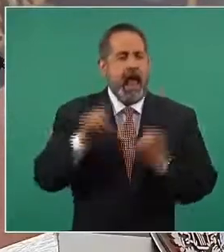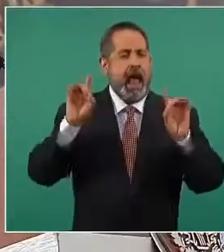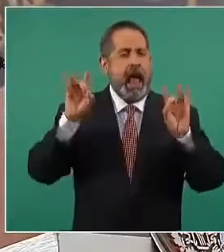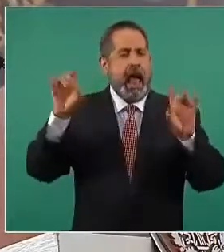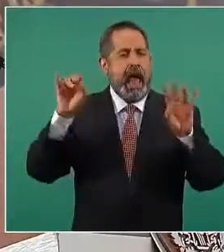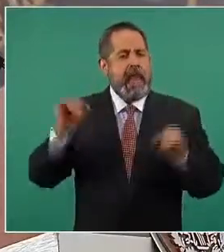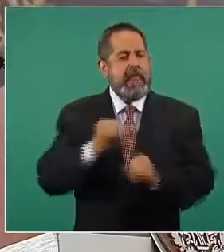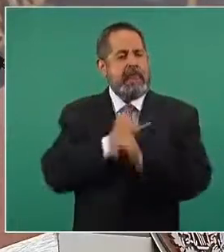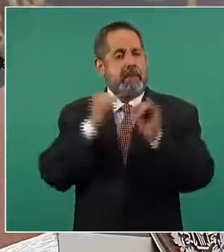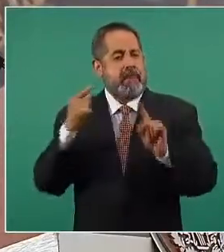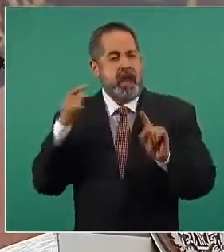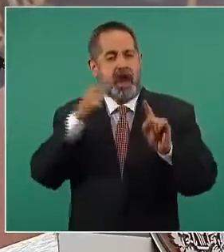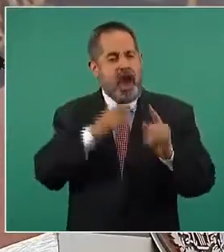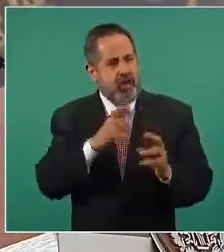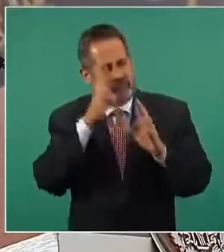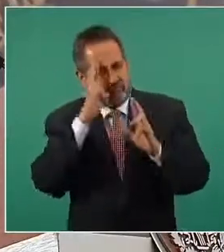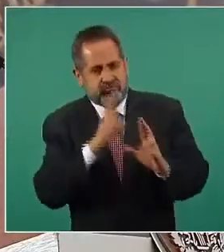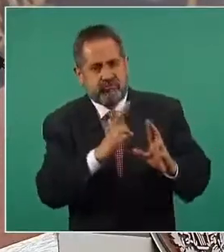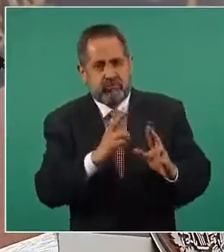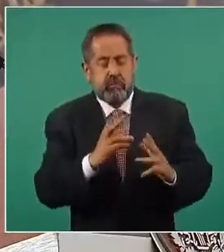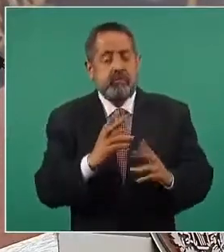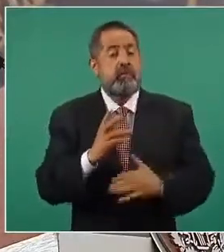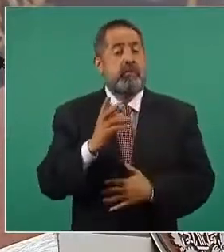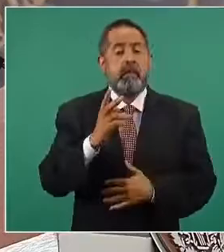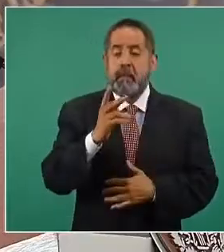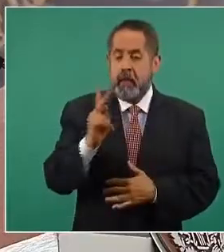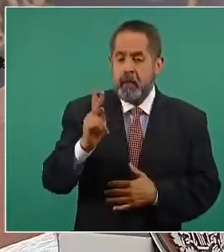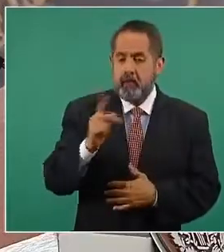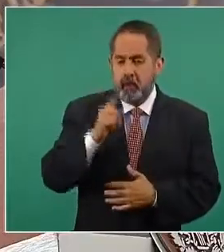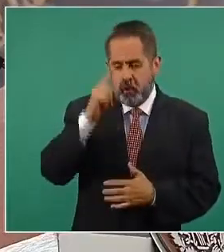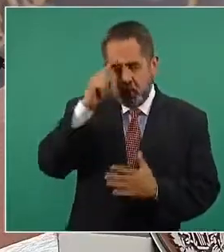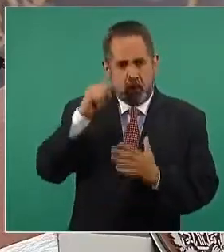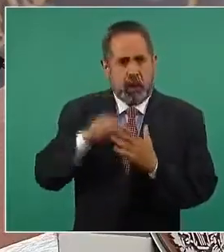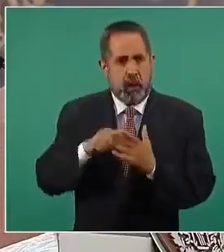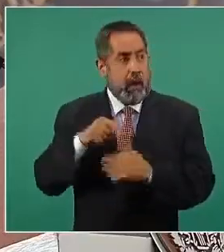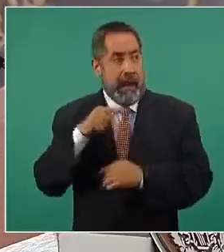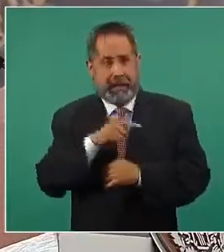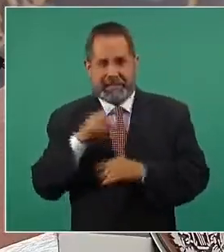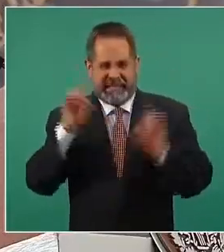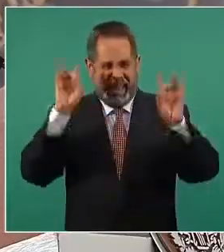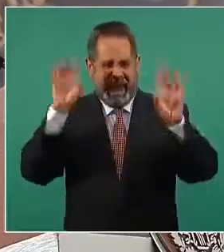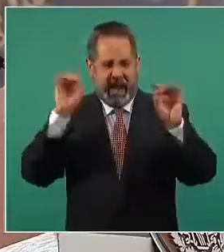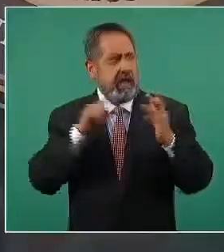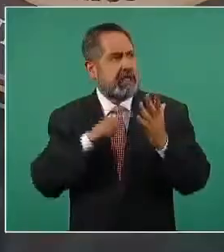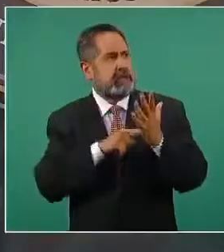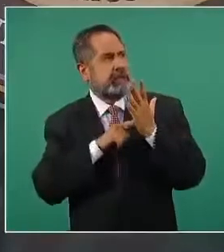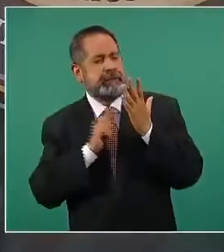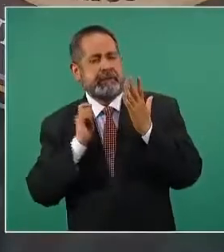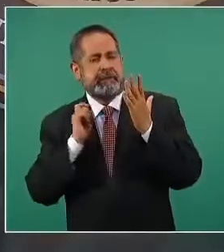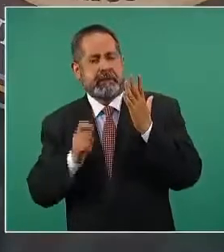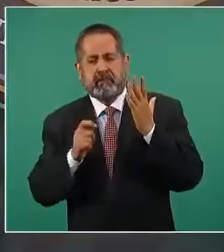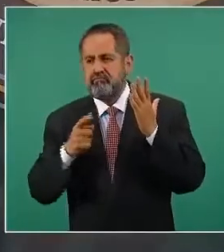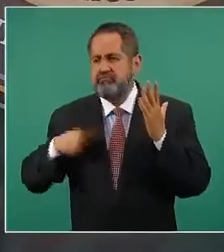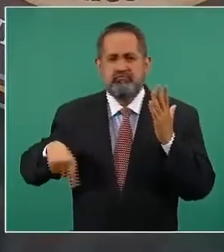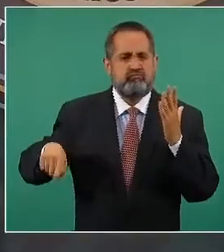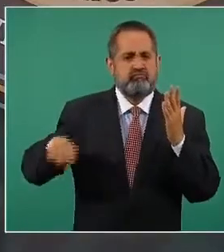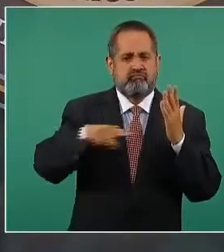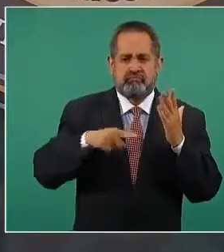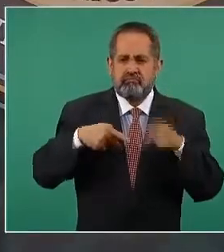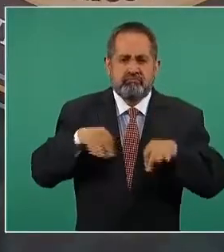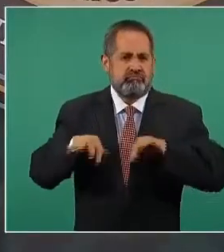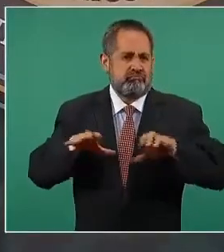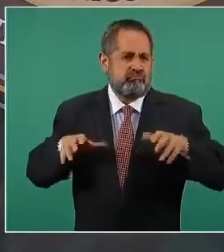independencia. Pero yo creo que también este ángel representa el trabajador del país,